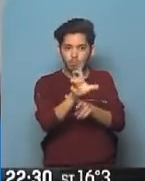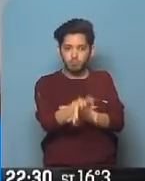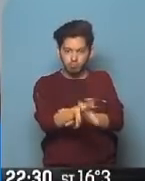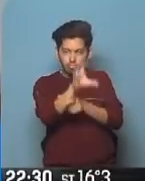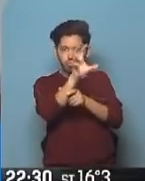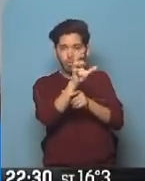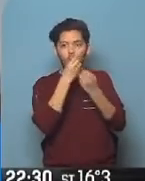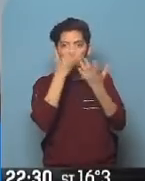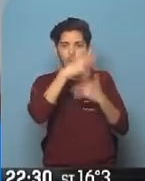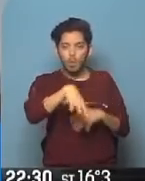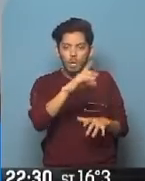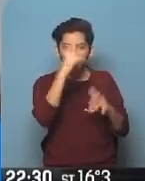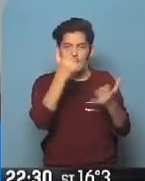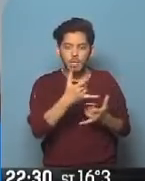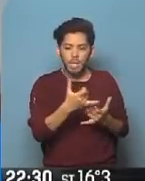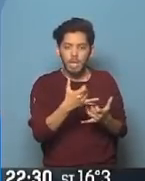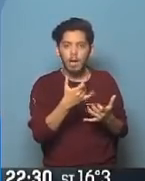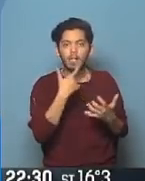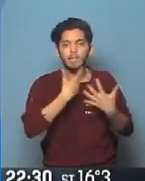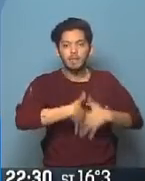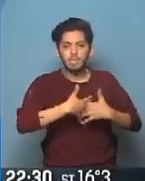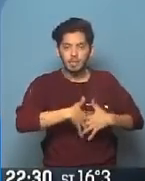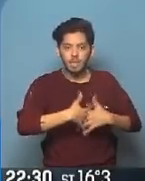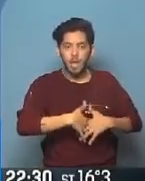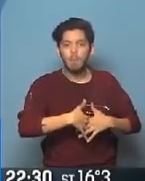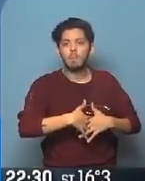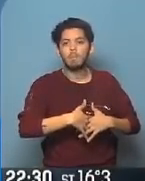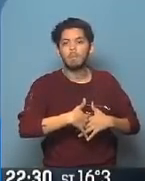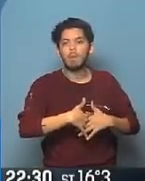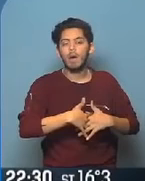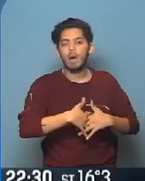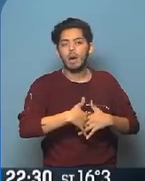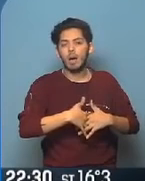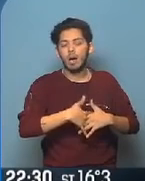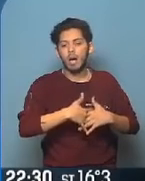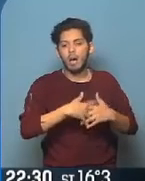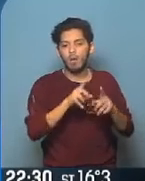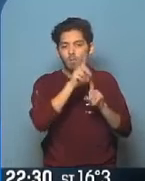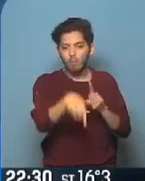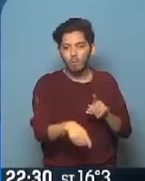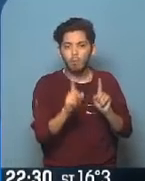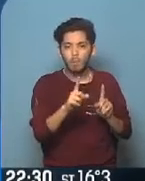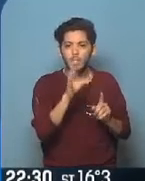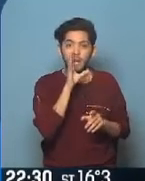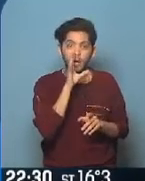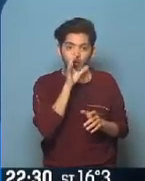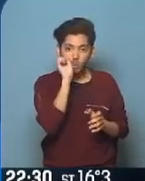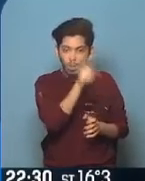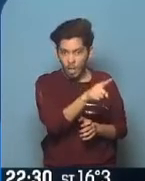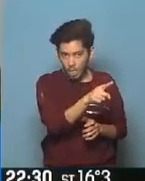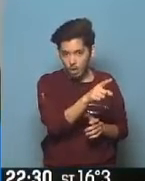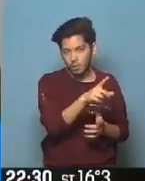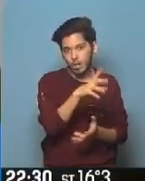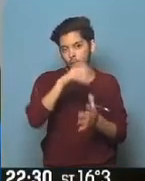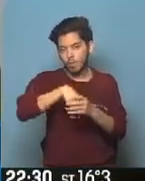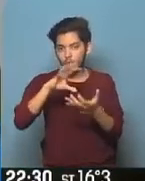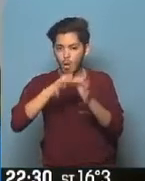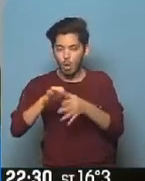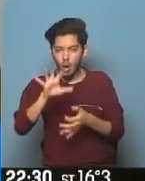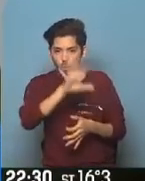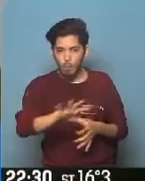que albergue sistemas misilísticos norteamericanos. Es que el tratado INF, por el alcance de los misiles que